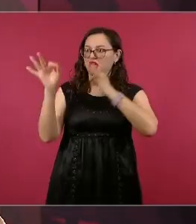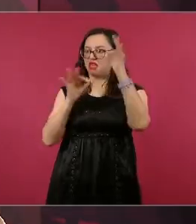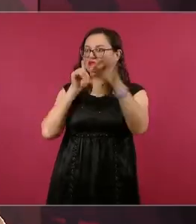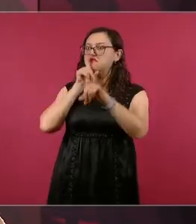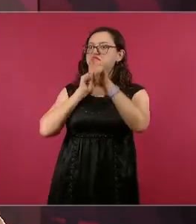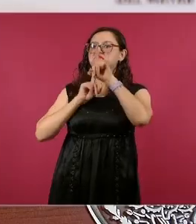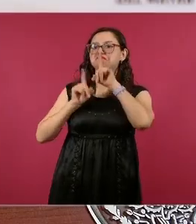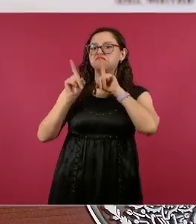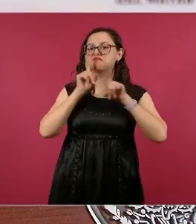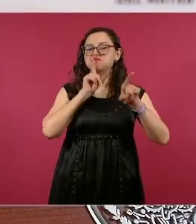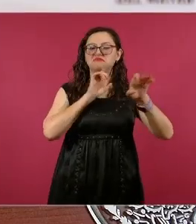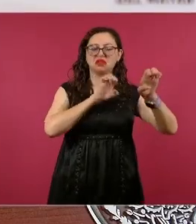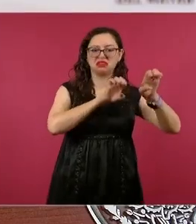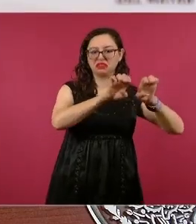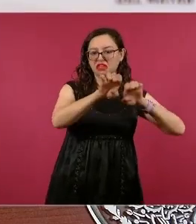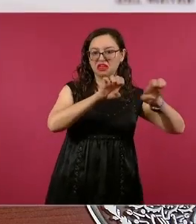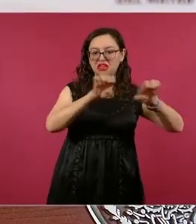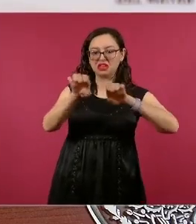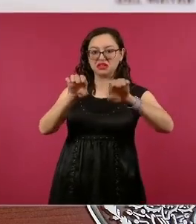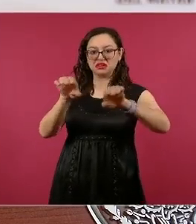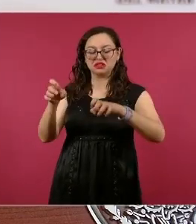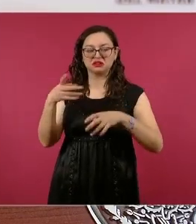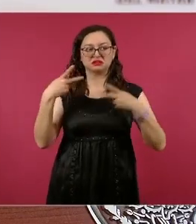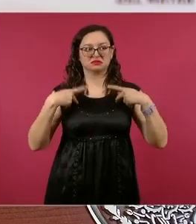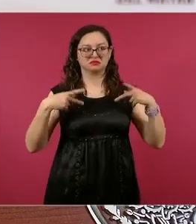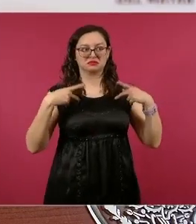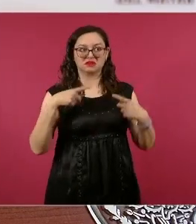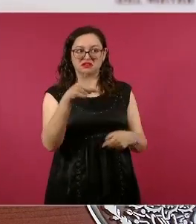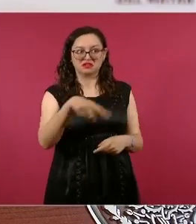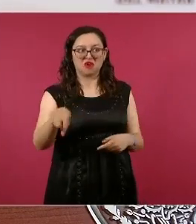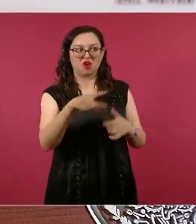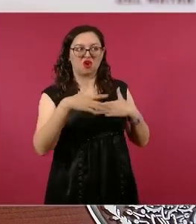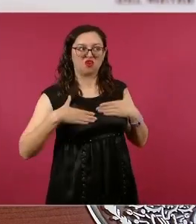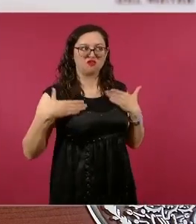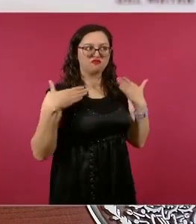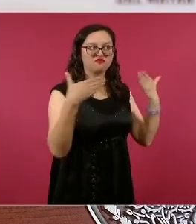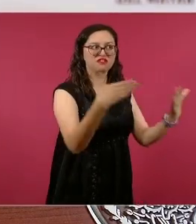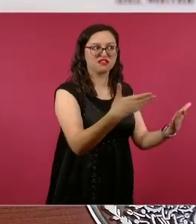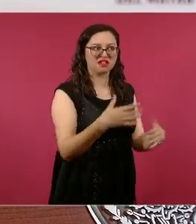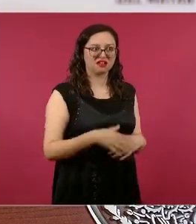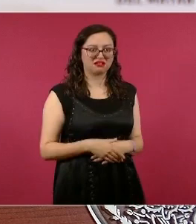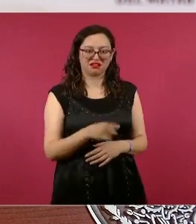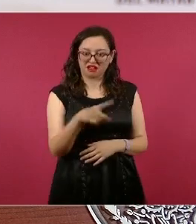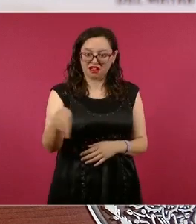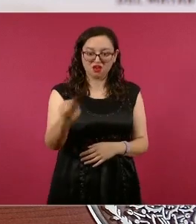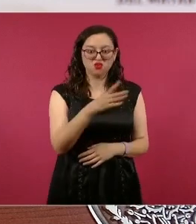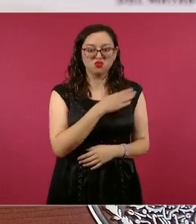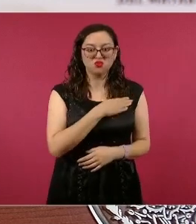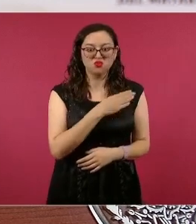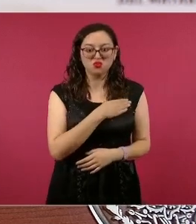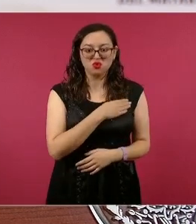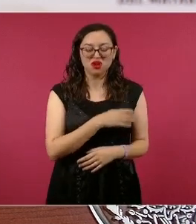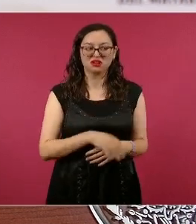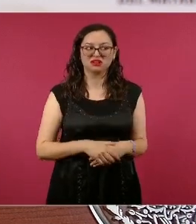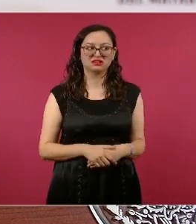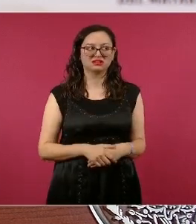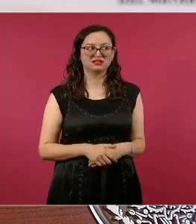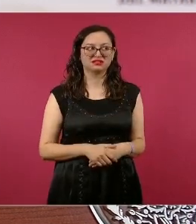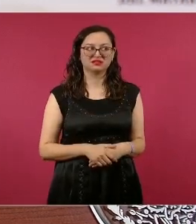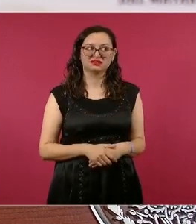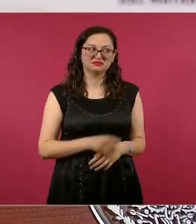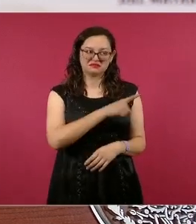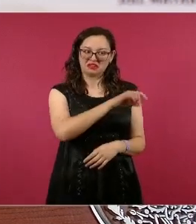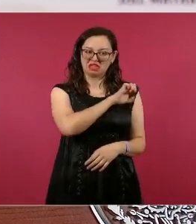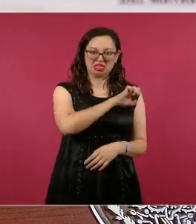manipulan. Porque la gente es buena. La gente del pueblo, de cualquier clase social.